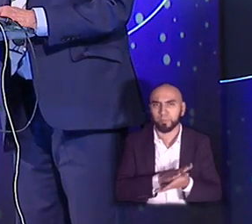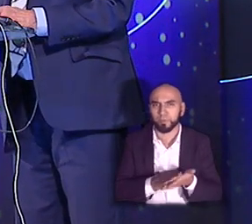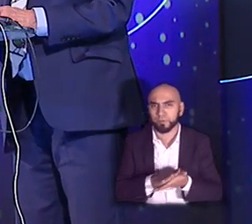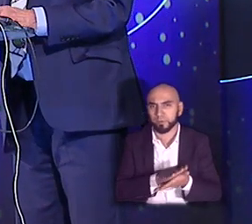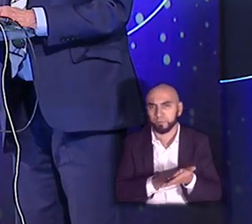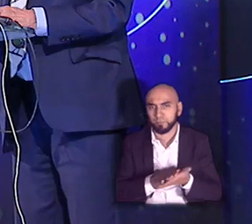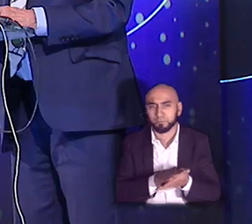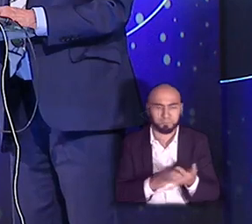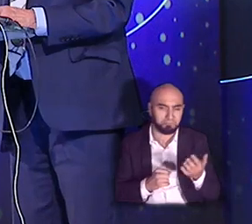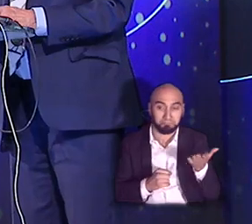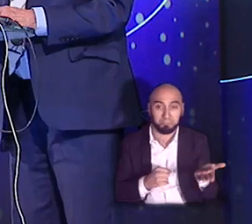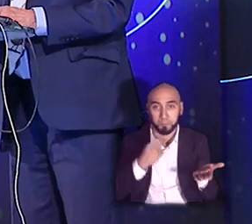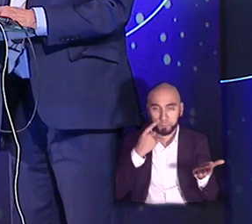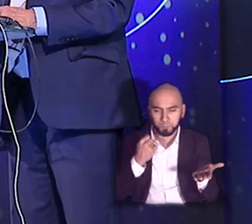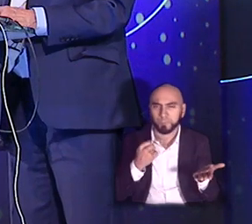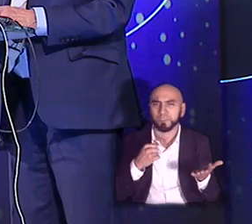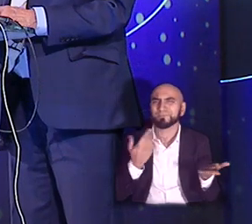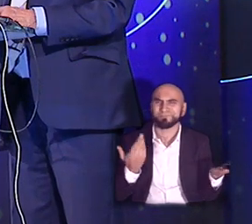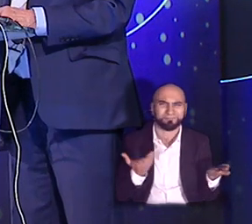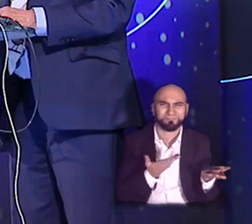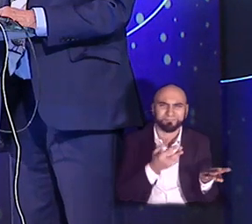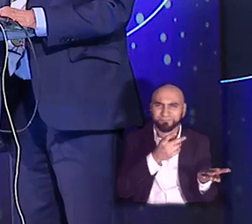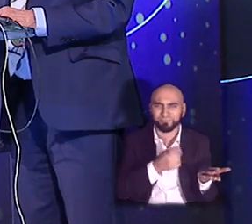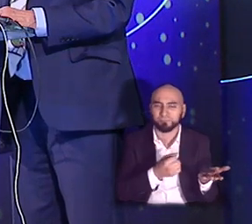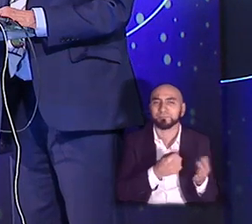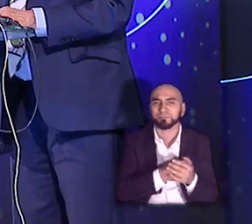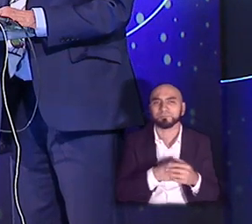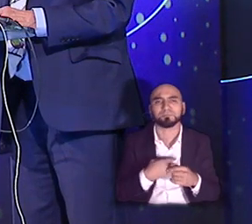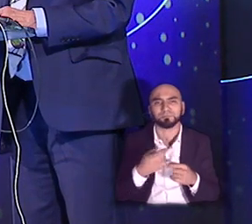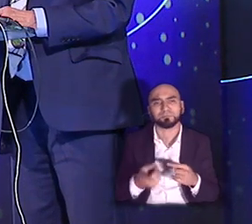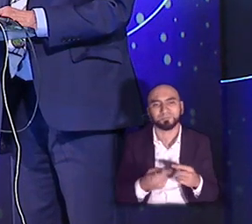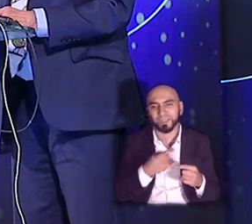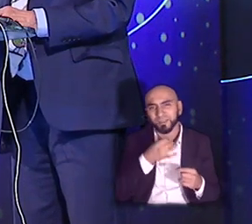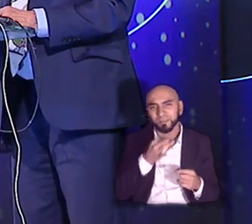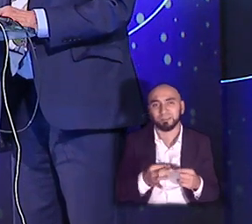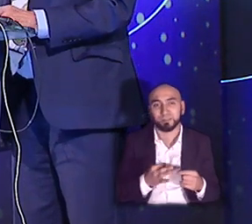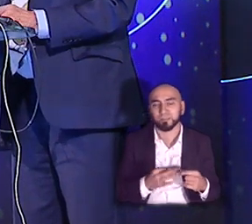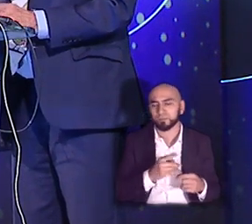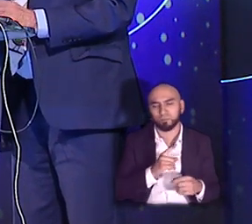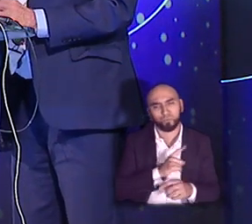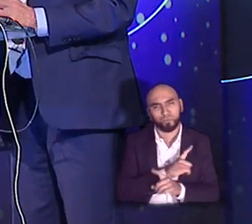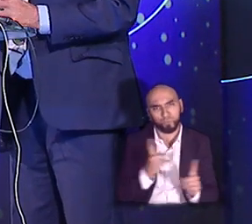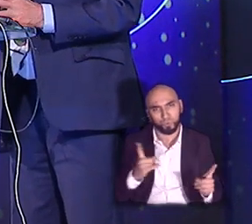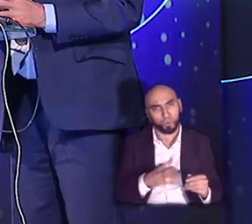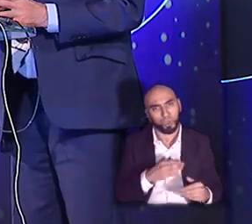Jay Gould, quien completamente niegan que la evolución es progresiva.